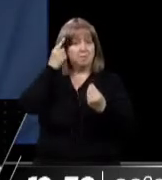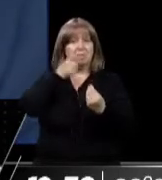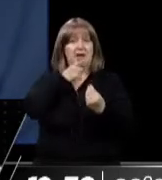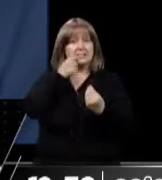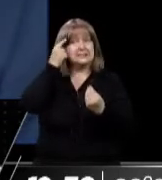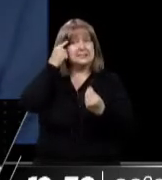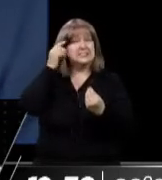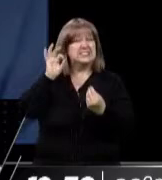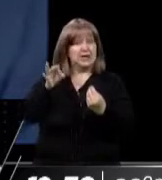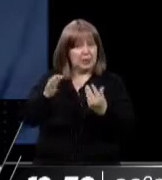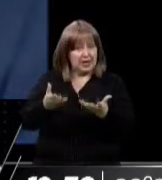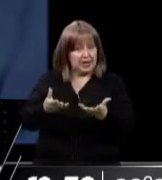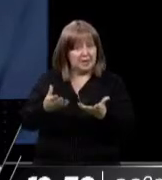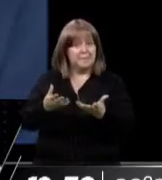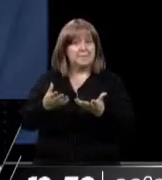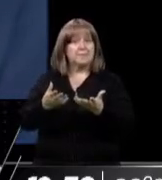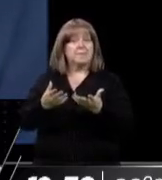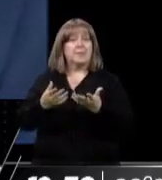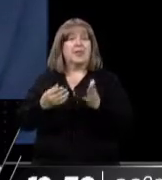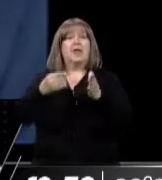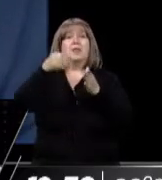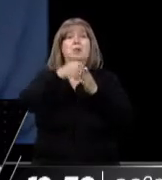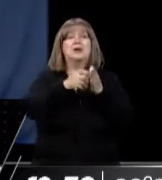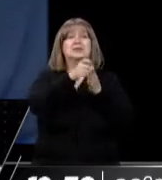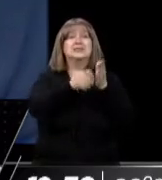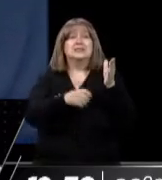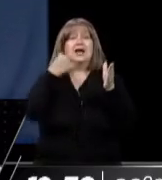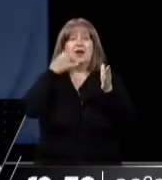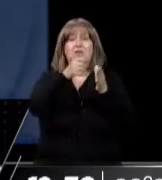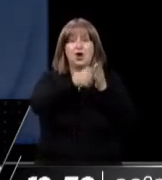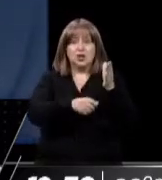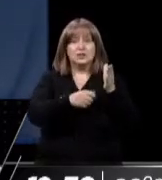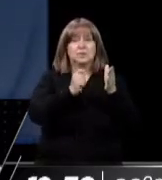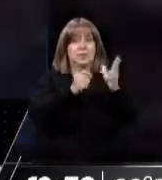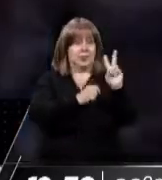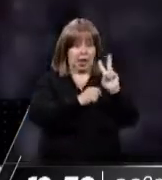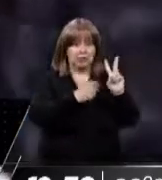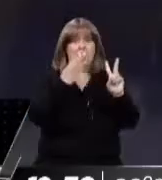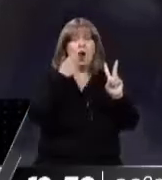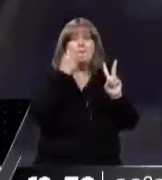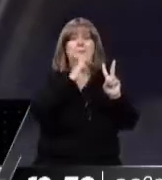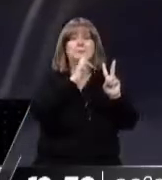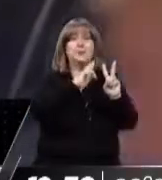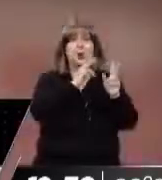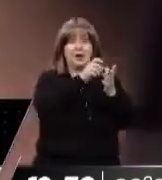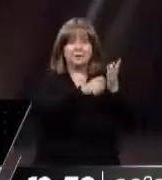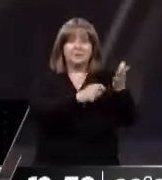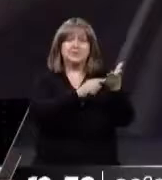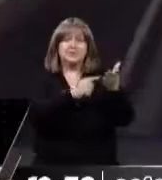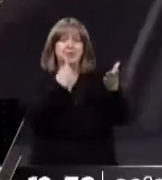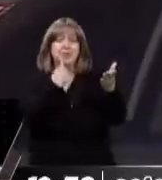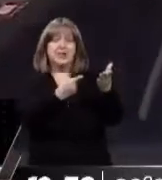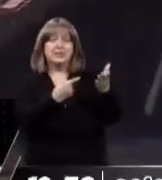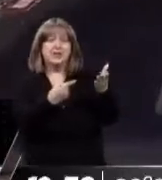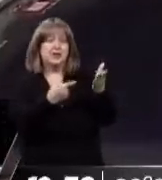conocieron las conversaciones de los inculpados y hablaban del